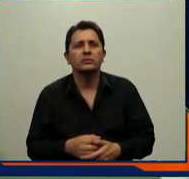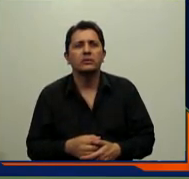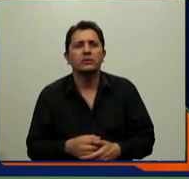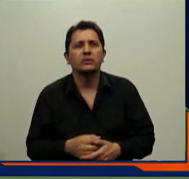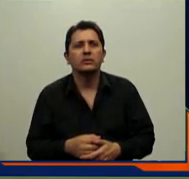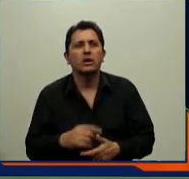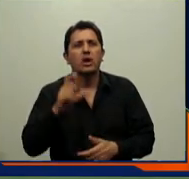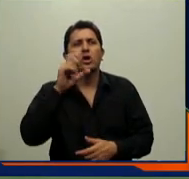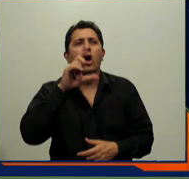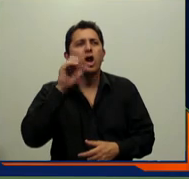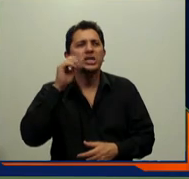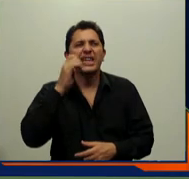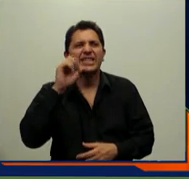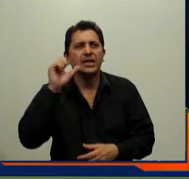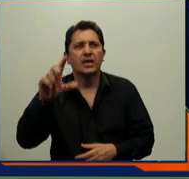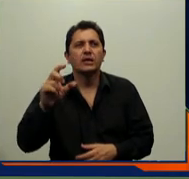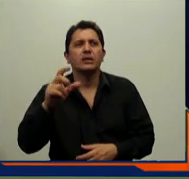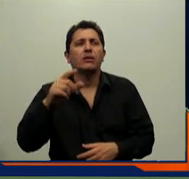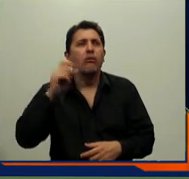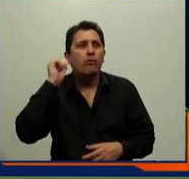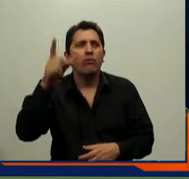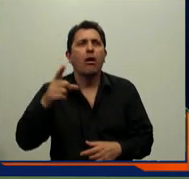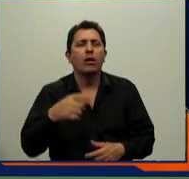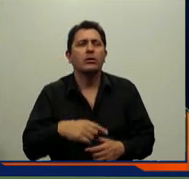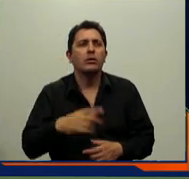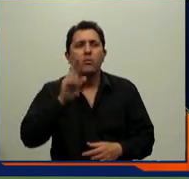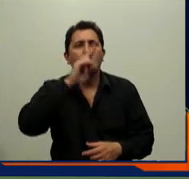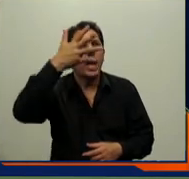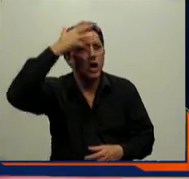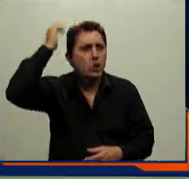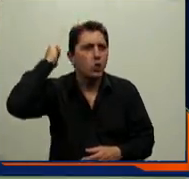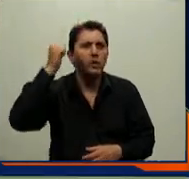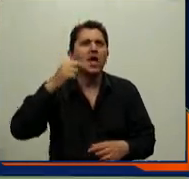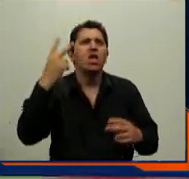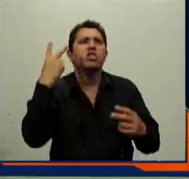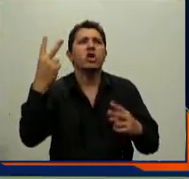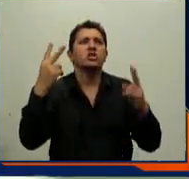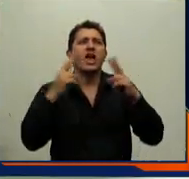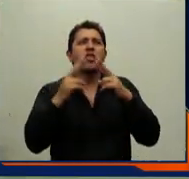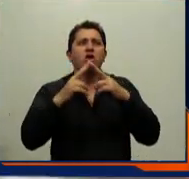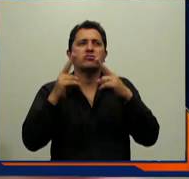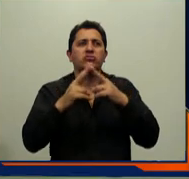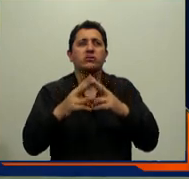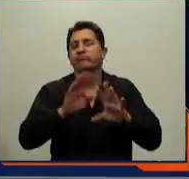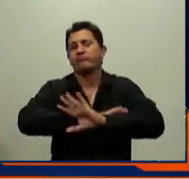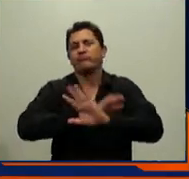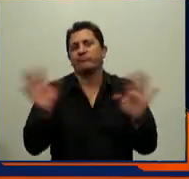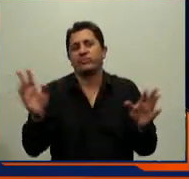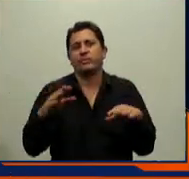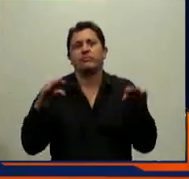Kolosiejczyk, así se llama ella. Y es la que va a marcar la rubia, la vamos a ver, el 2-2 definitivo para este